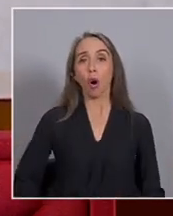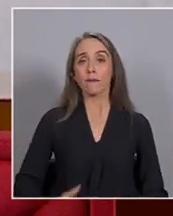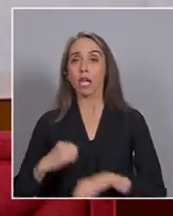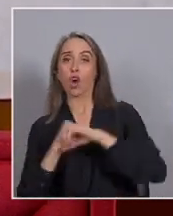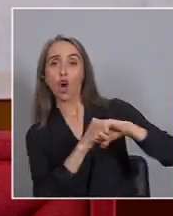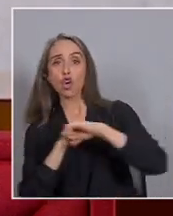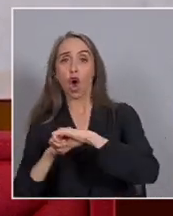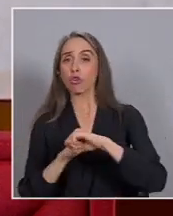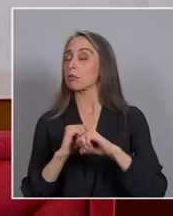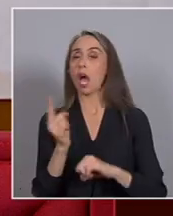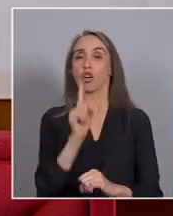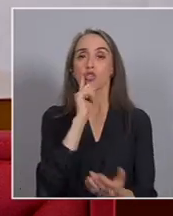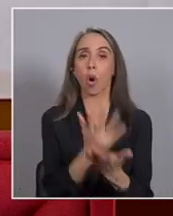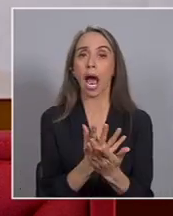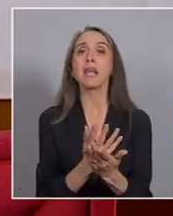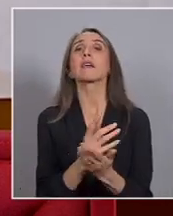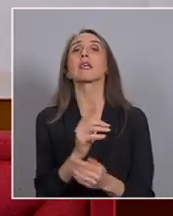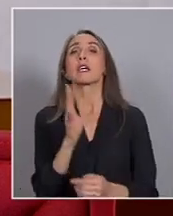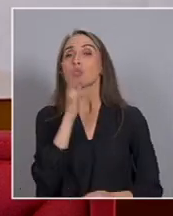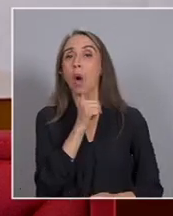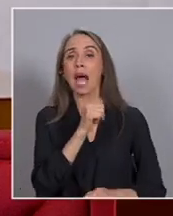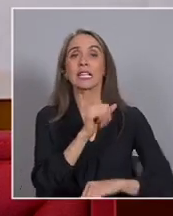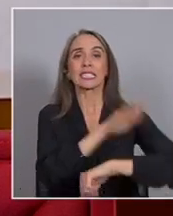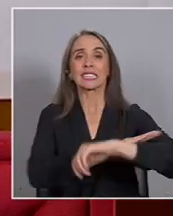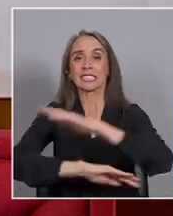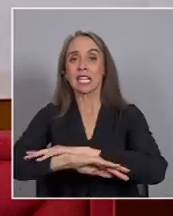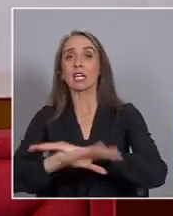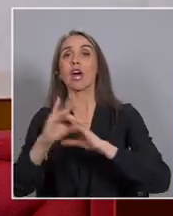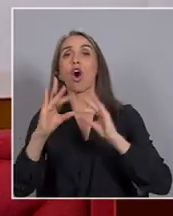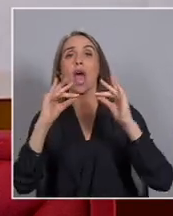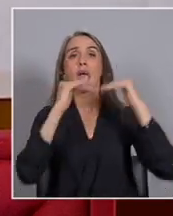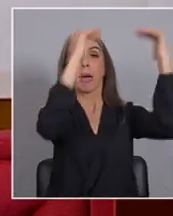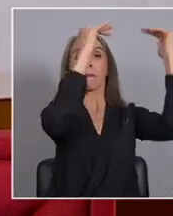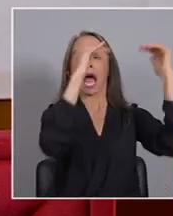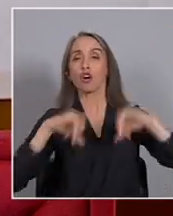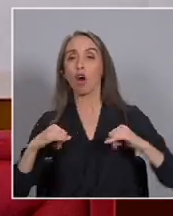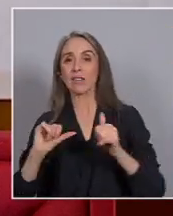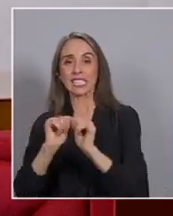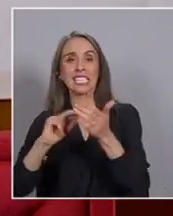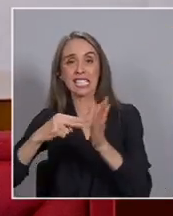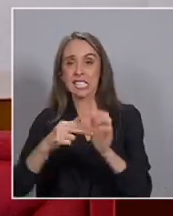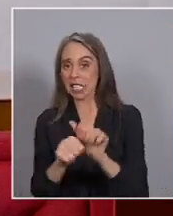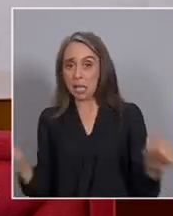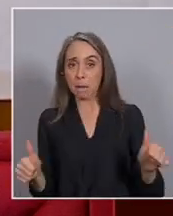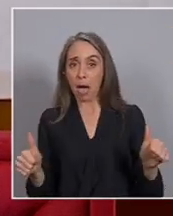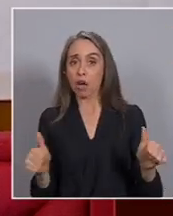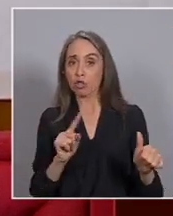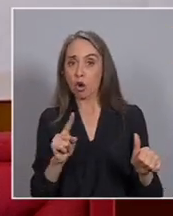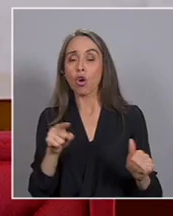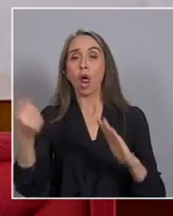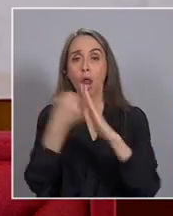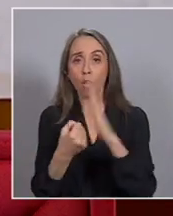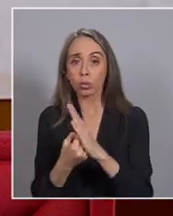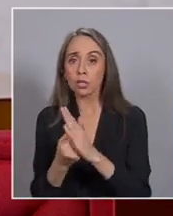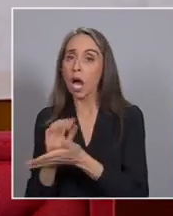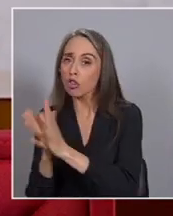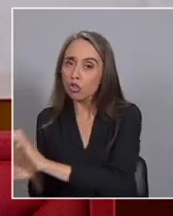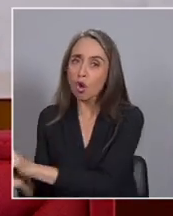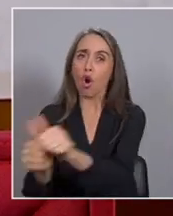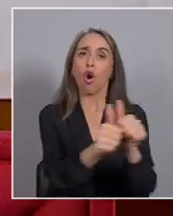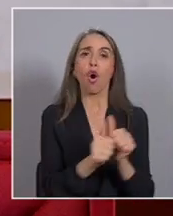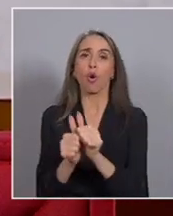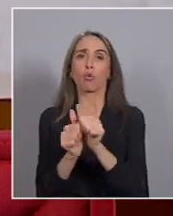oposición, no hay izquierdas y derechas, no hay mayores y jóvenes. Estamos en esta lucha todos unidos.